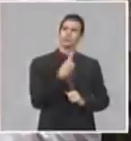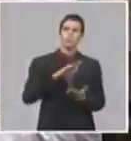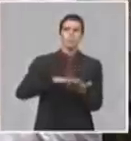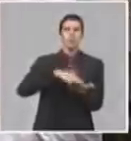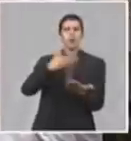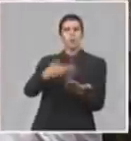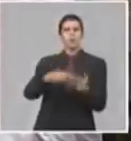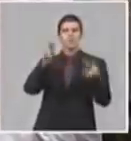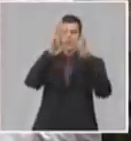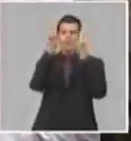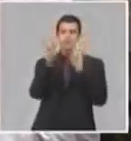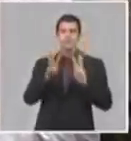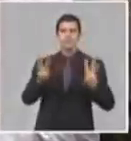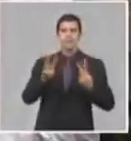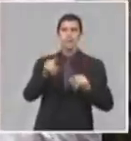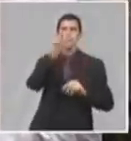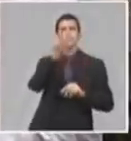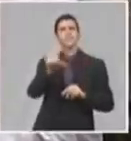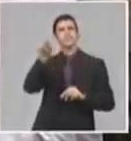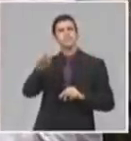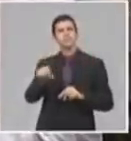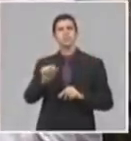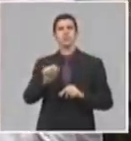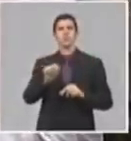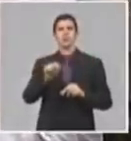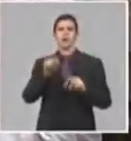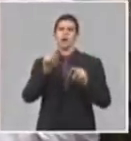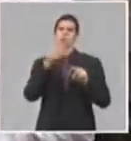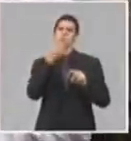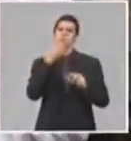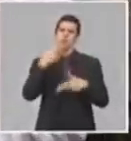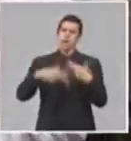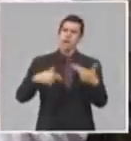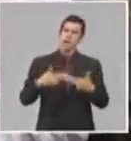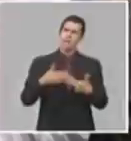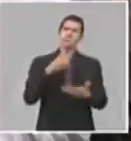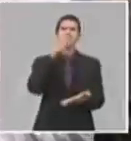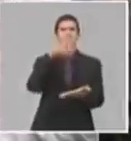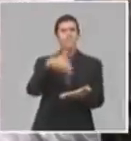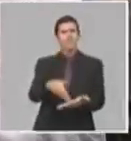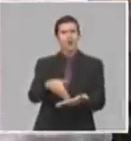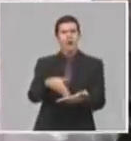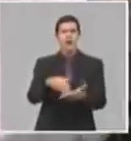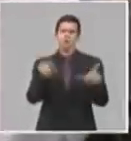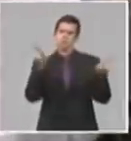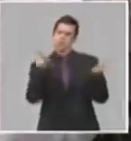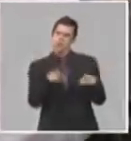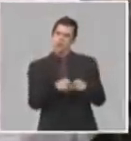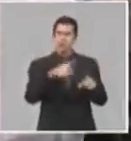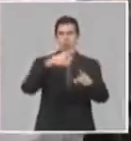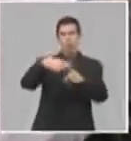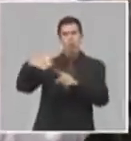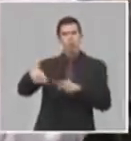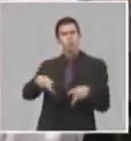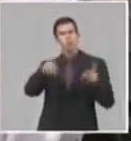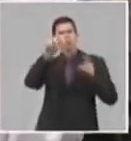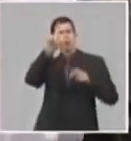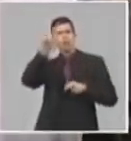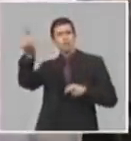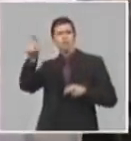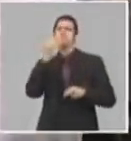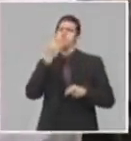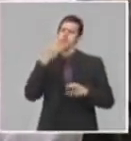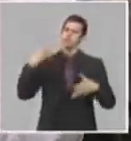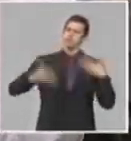los nacionales con pagos en MLC y bonificaciones de precio. Que bueno, el turismo nacional tiene una alta